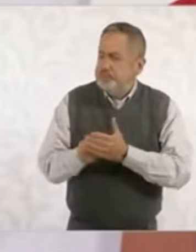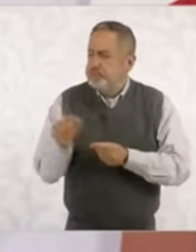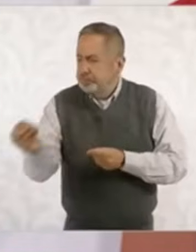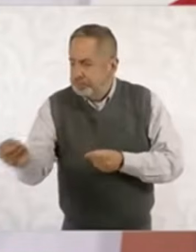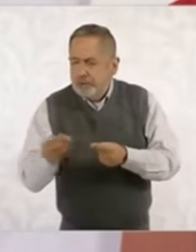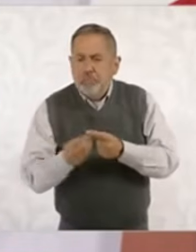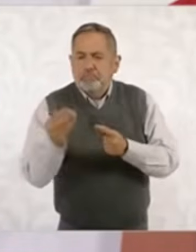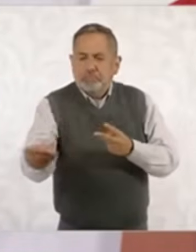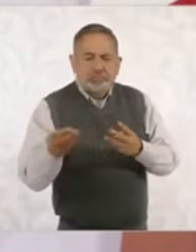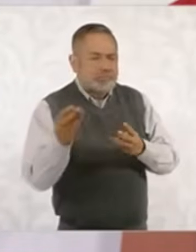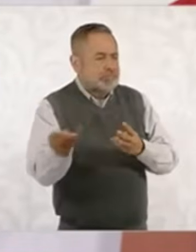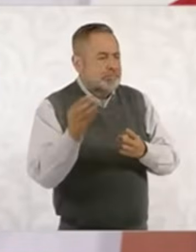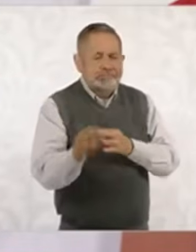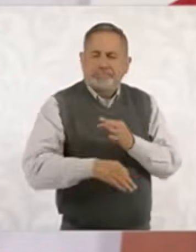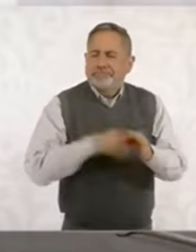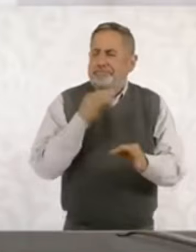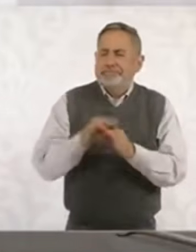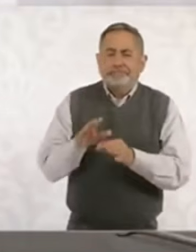trabajadores del Estado.